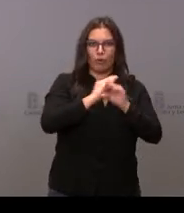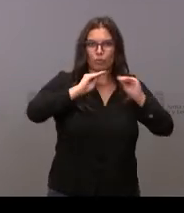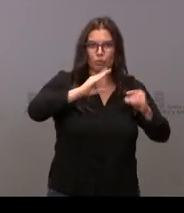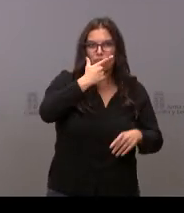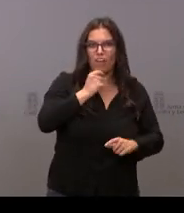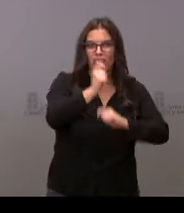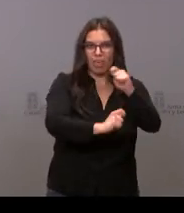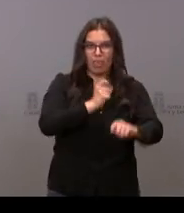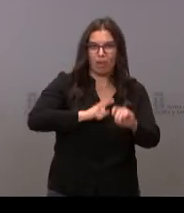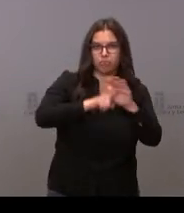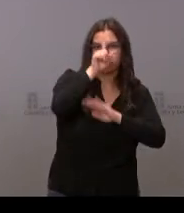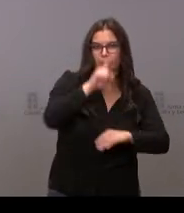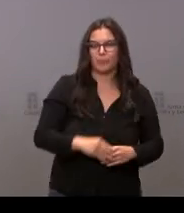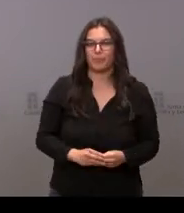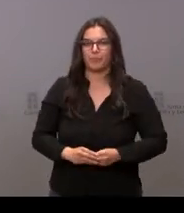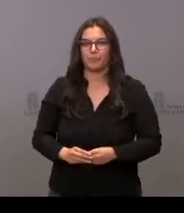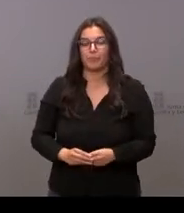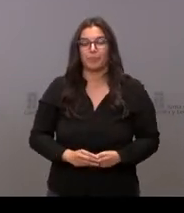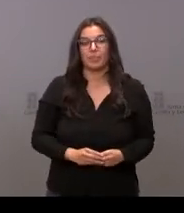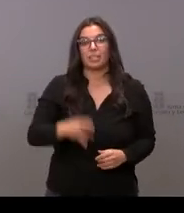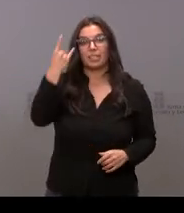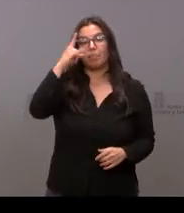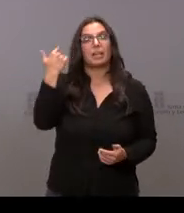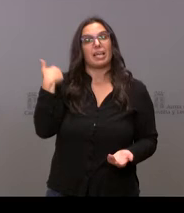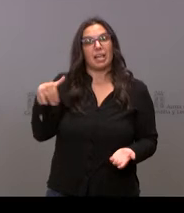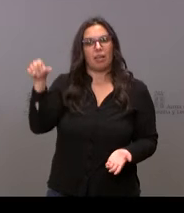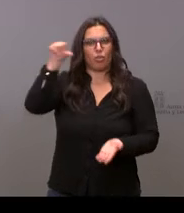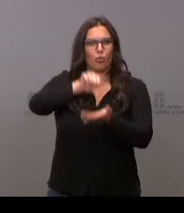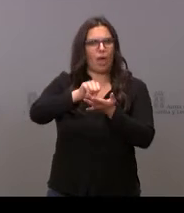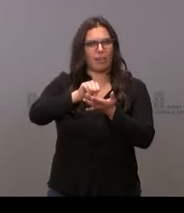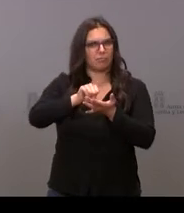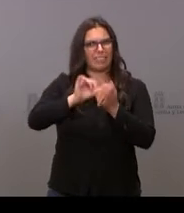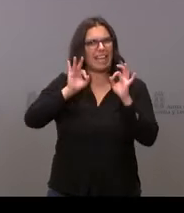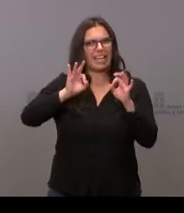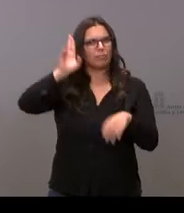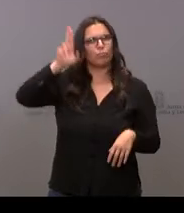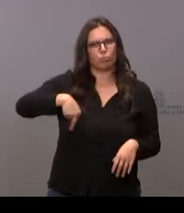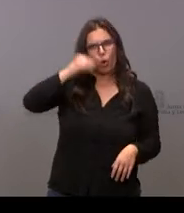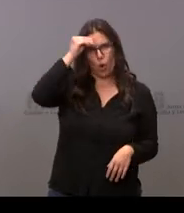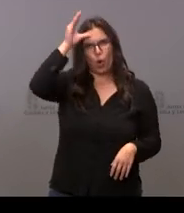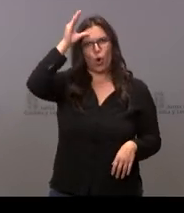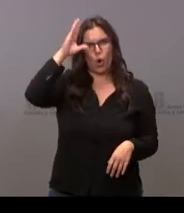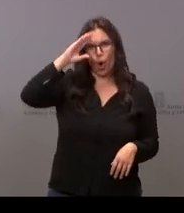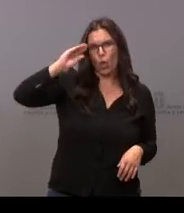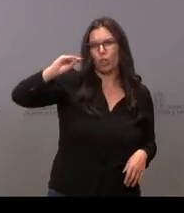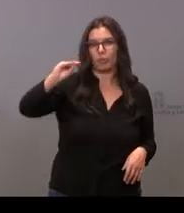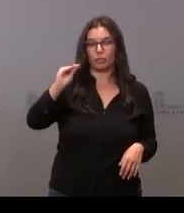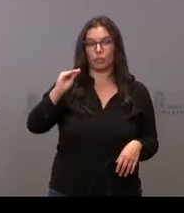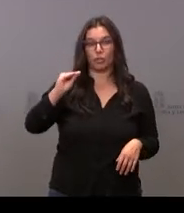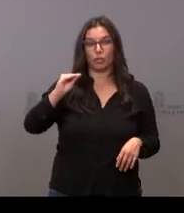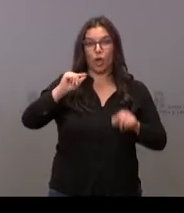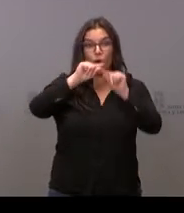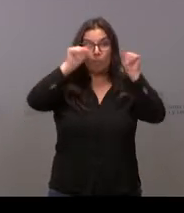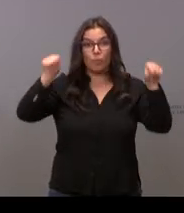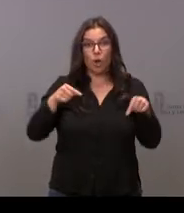salamanca lo que él o ella es la ciudad del conocimiento y la provincia no puede renegar no